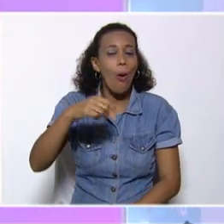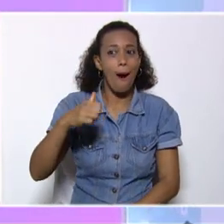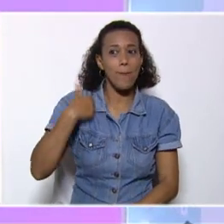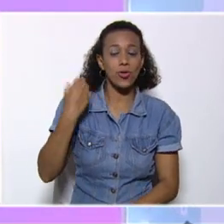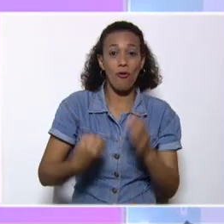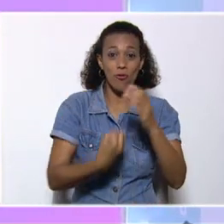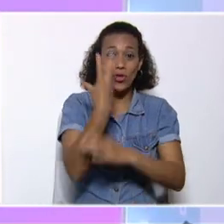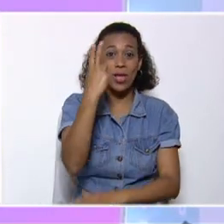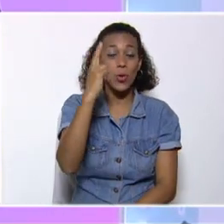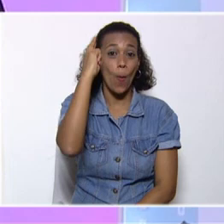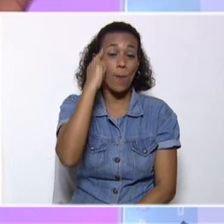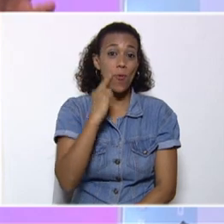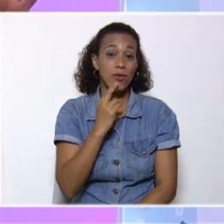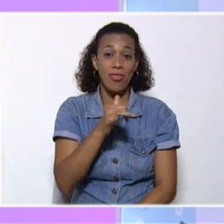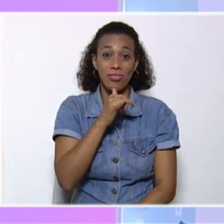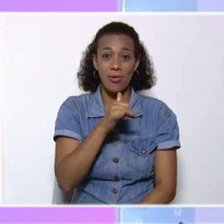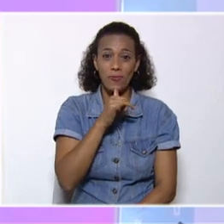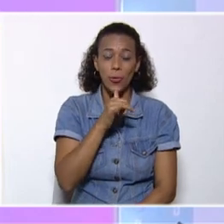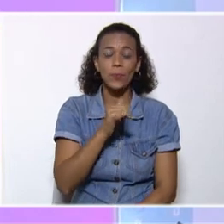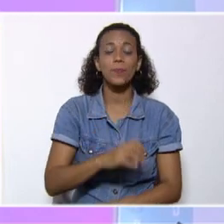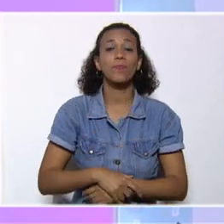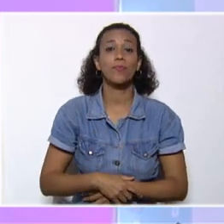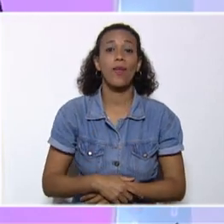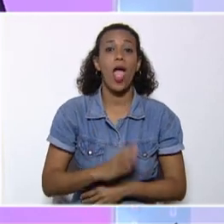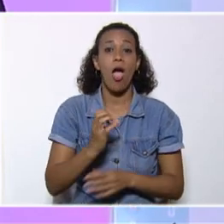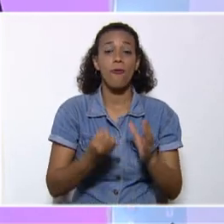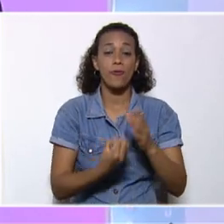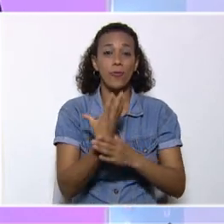la Fundación Bolivariana de Informática y